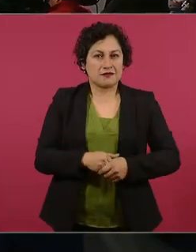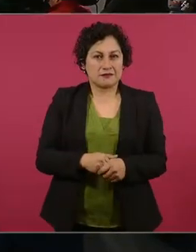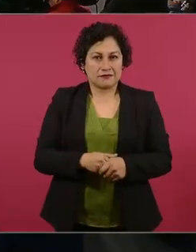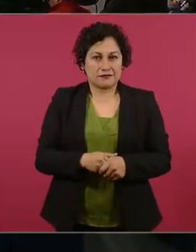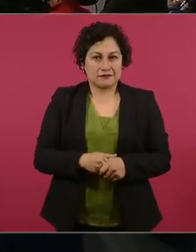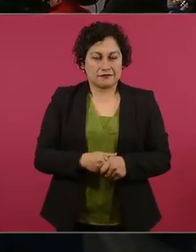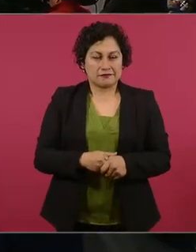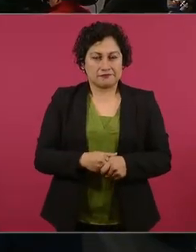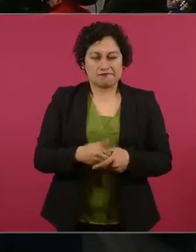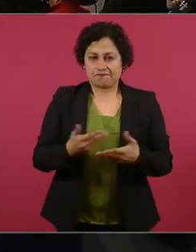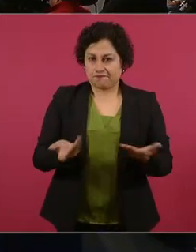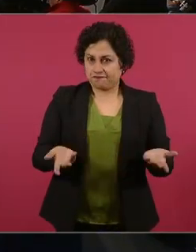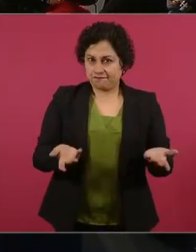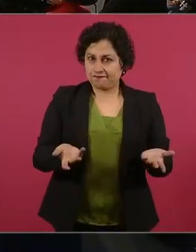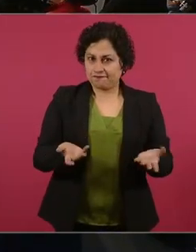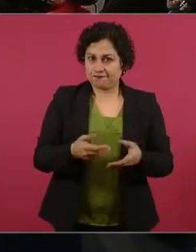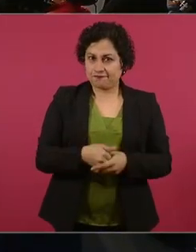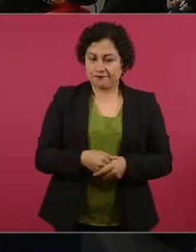qué